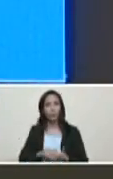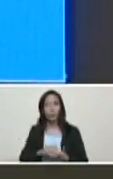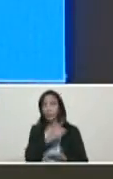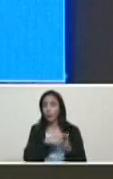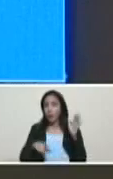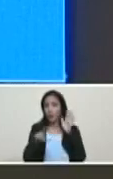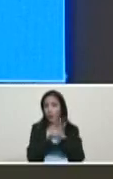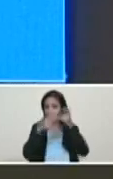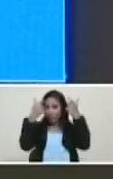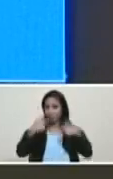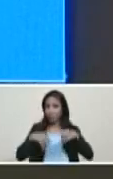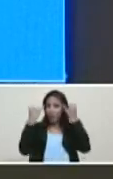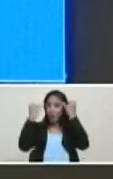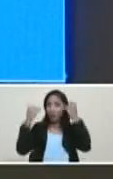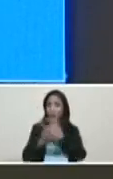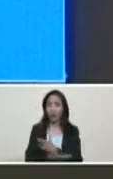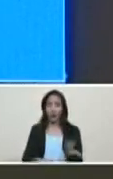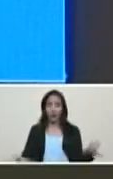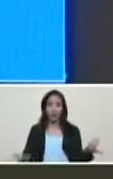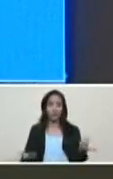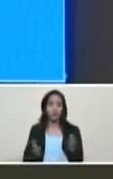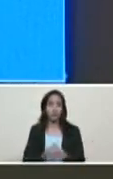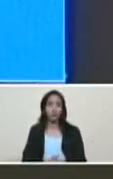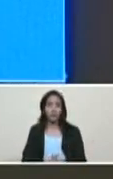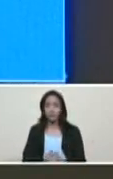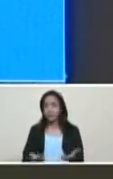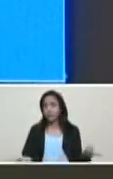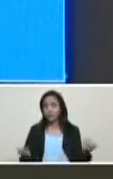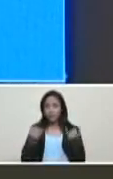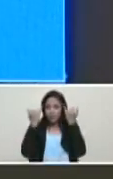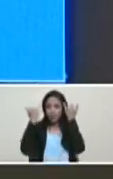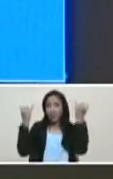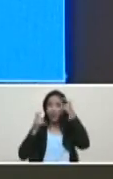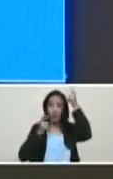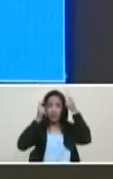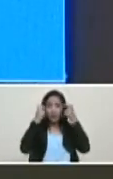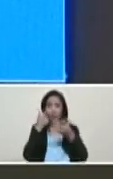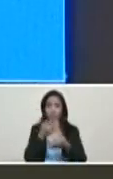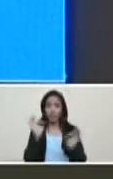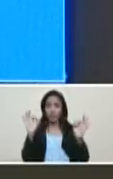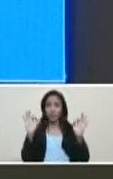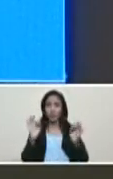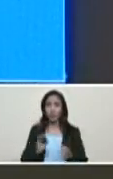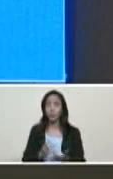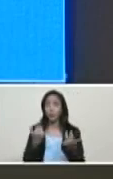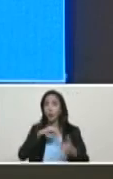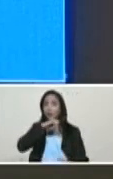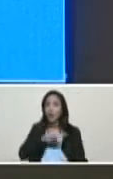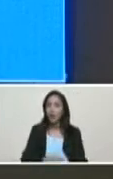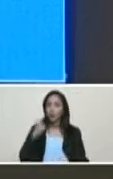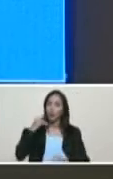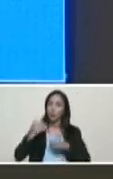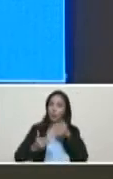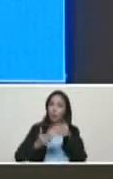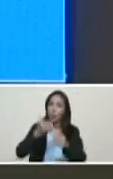legado gigantesco que se pierde de vista en la historia que estamos viviendo y la que estamos por